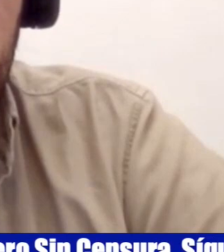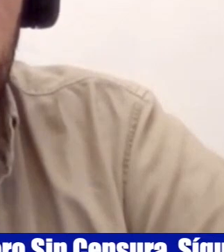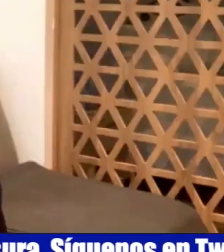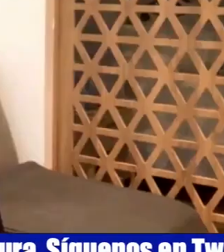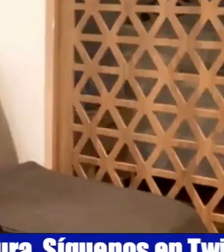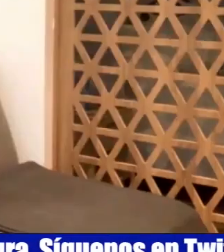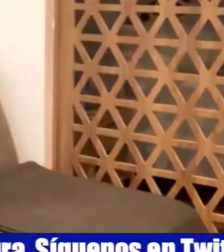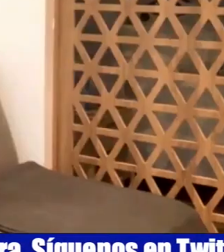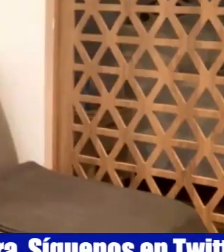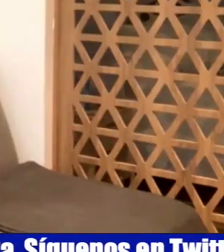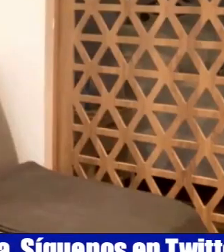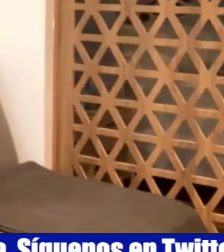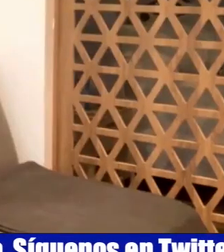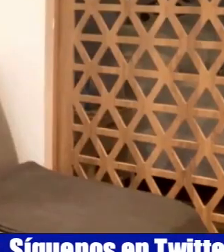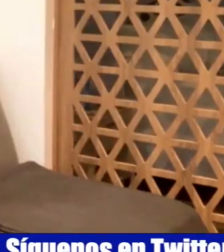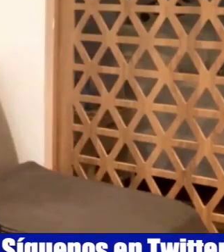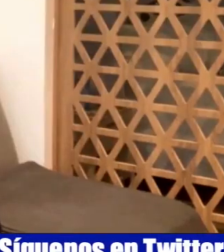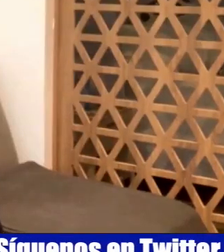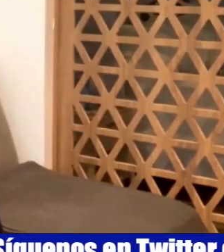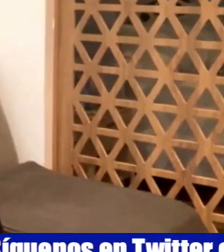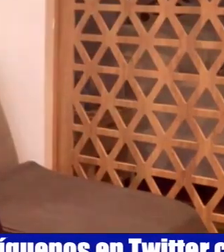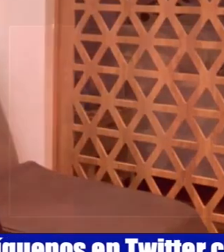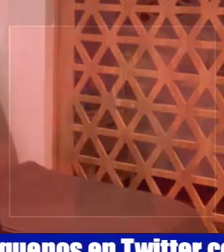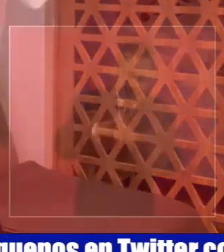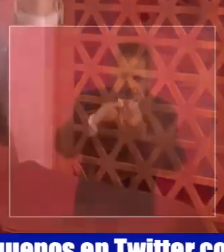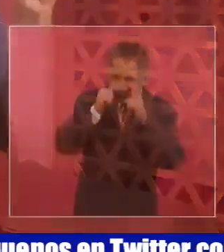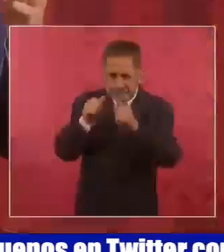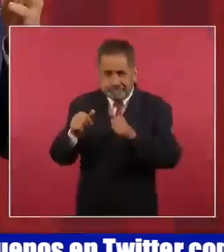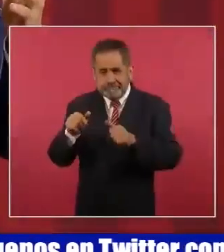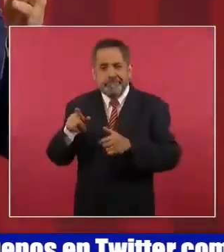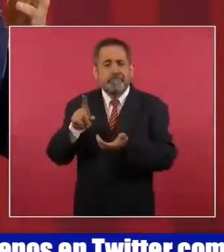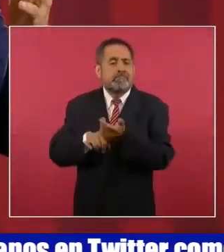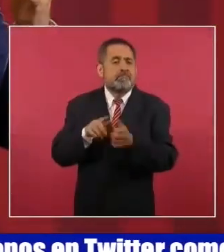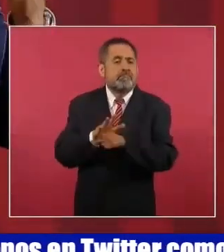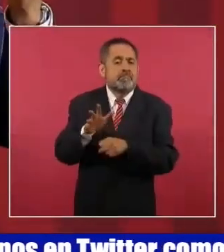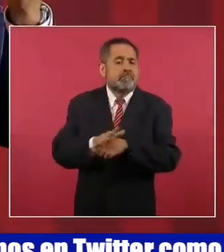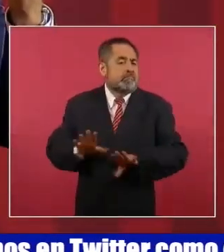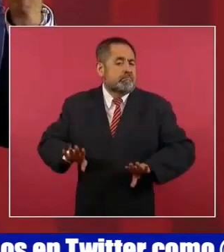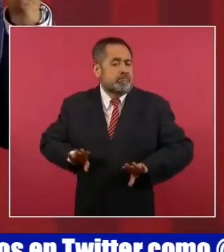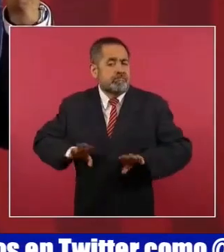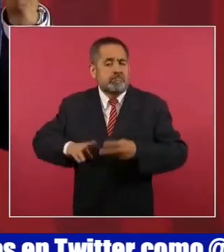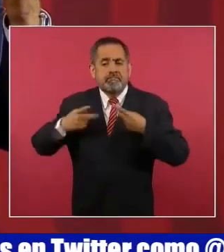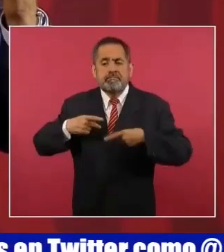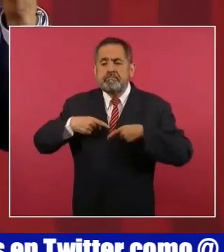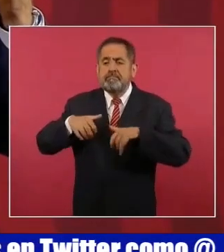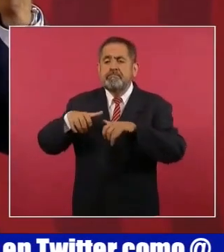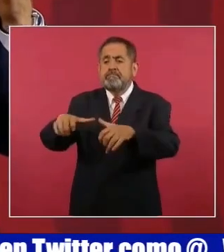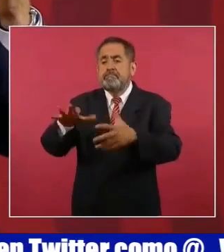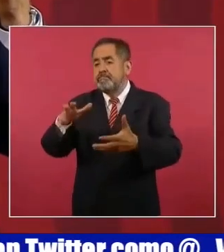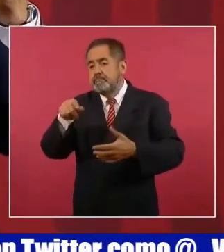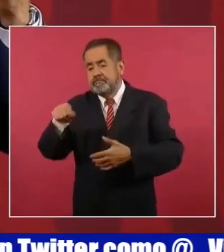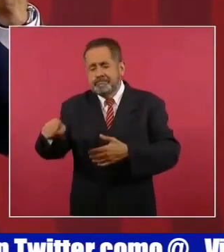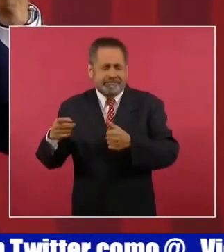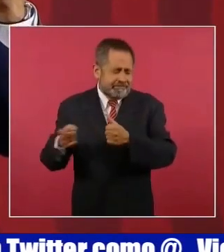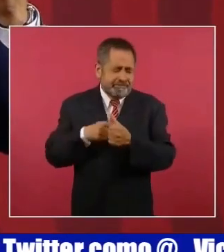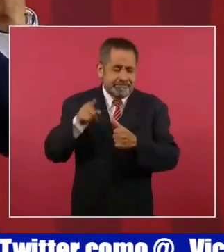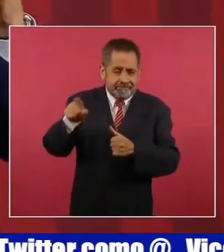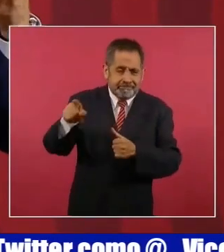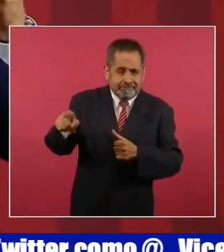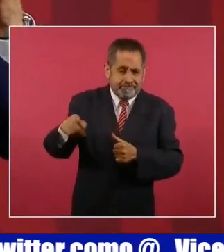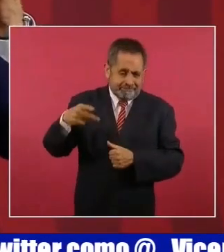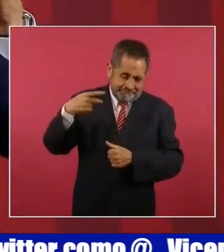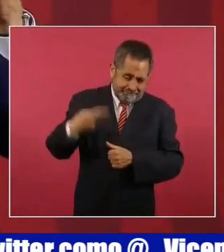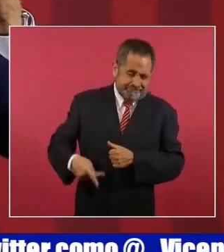mentiras. Preguntar tu opinión, querido Julián. El presidente Andrés Manuel López Obrador